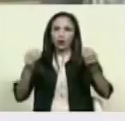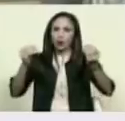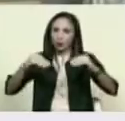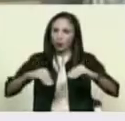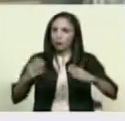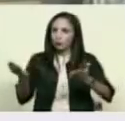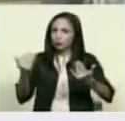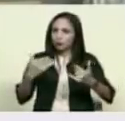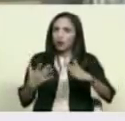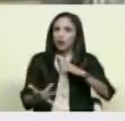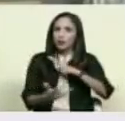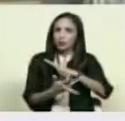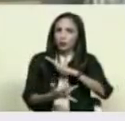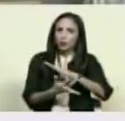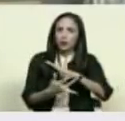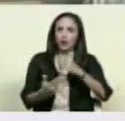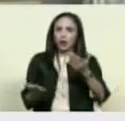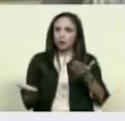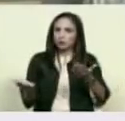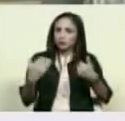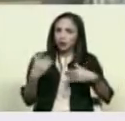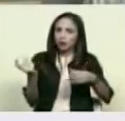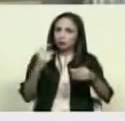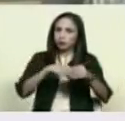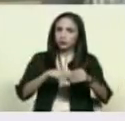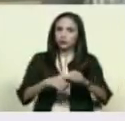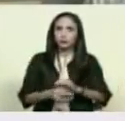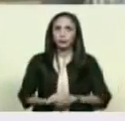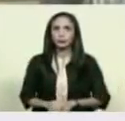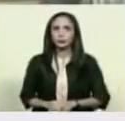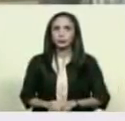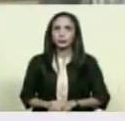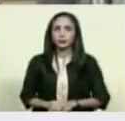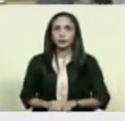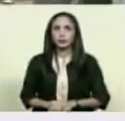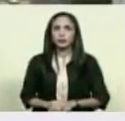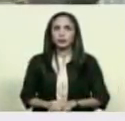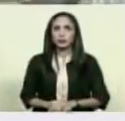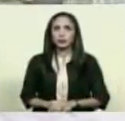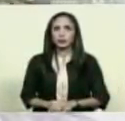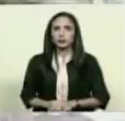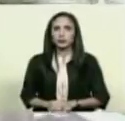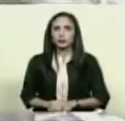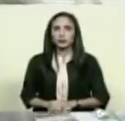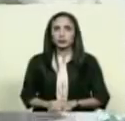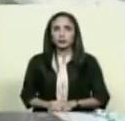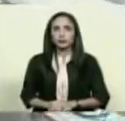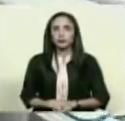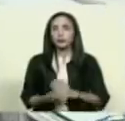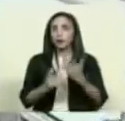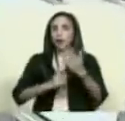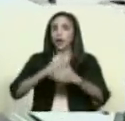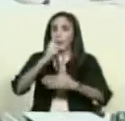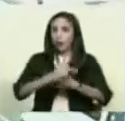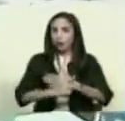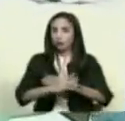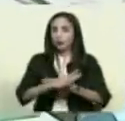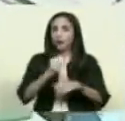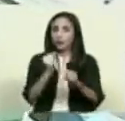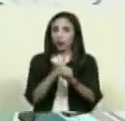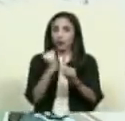que hacer un plan inmediato. Y además el plan Chamba Juvenil debe llegar a las